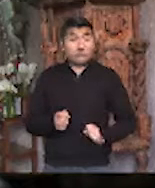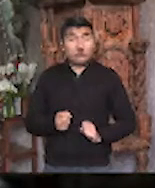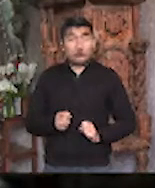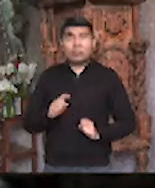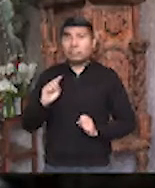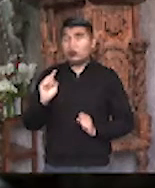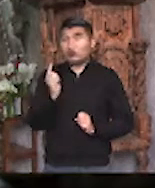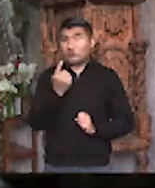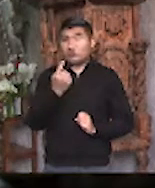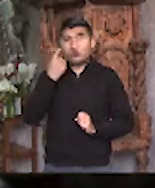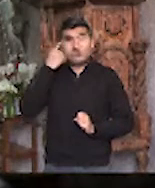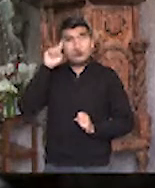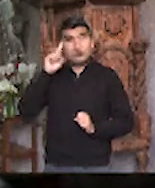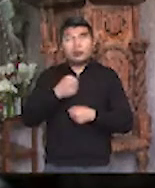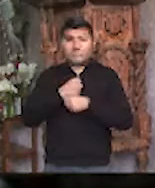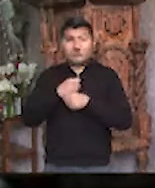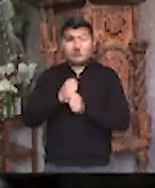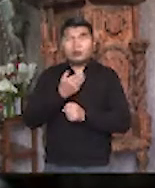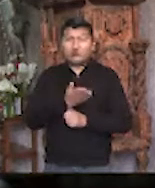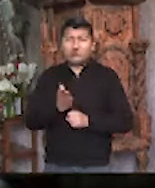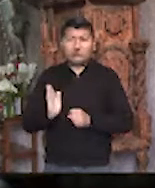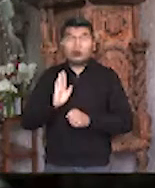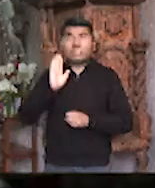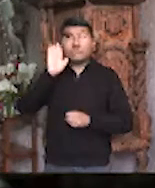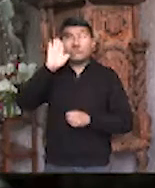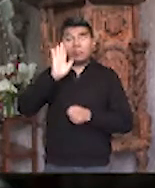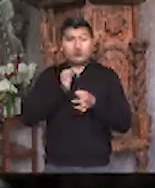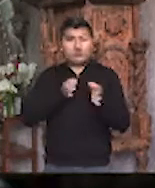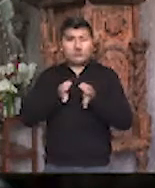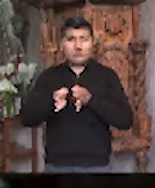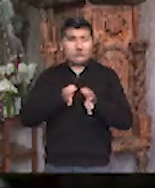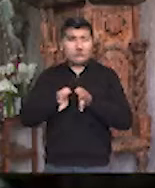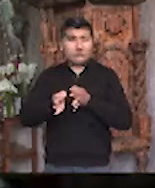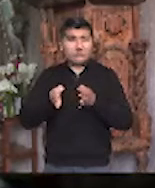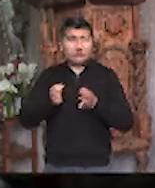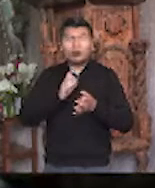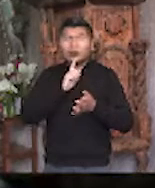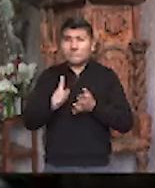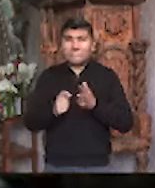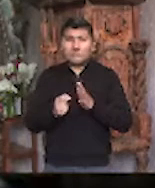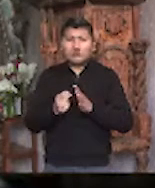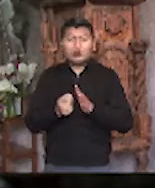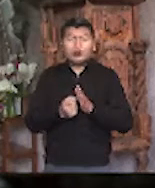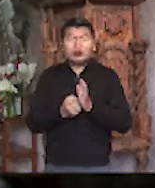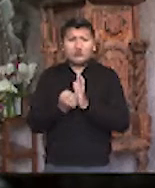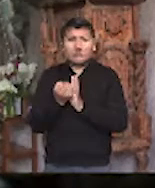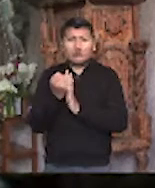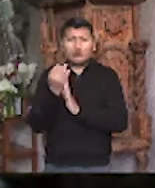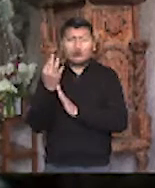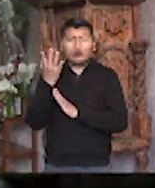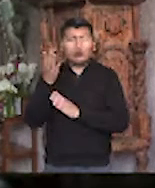para orar y su explicación será fruto de una larga